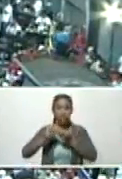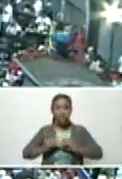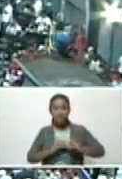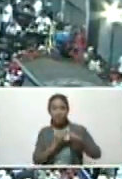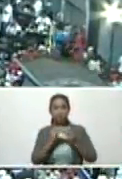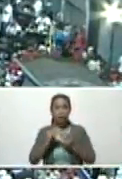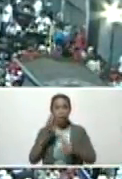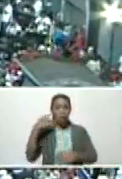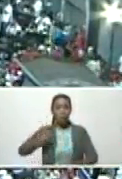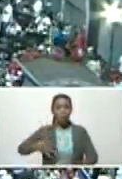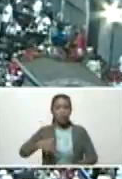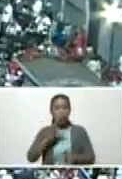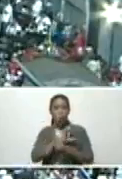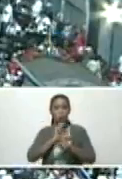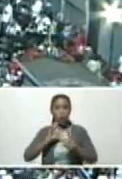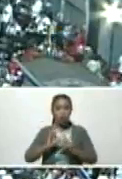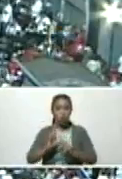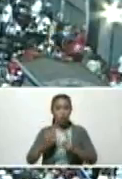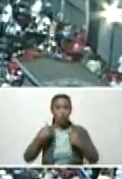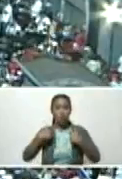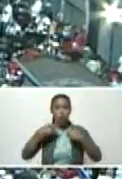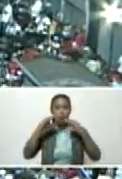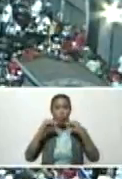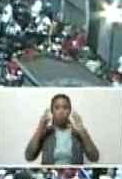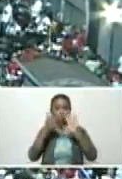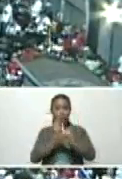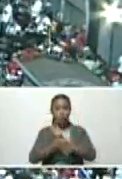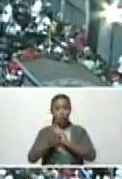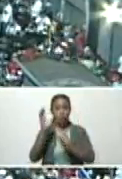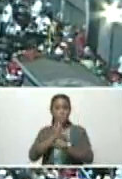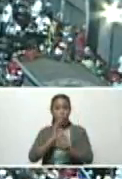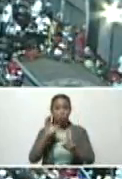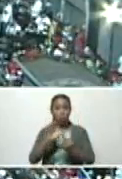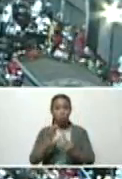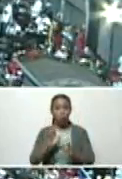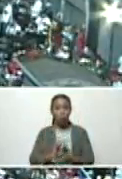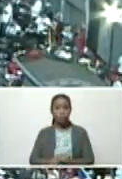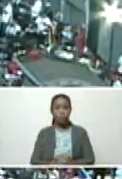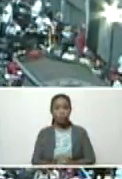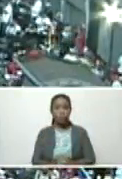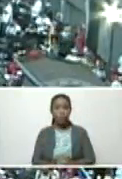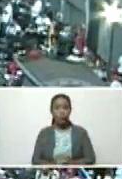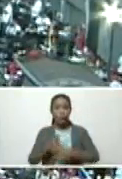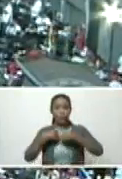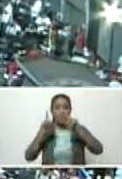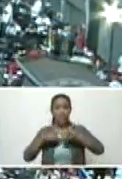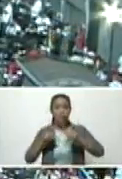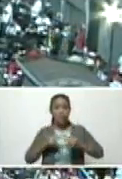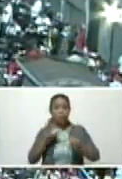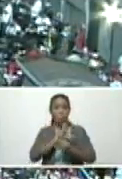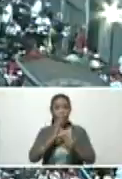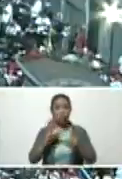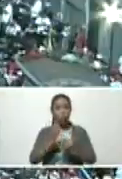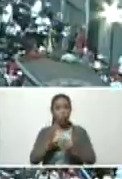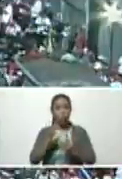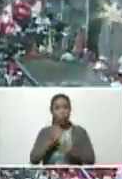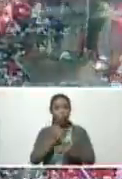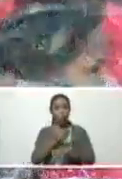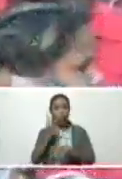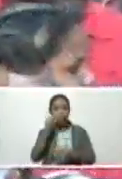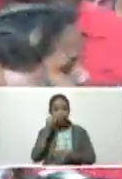derecho a la cultura estoy hablando, a la cultura, a la diversidad cultural, muchachos.